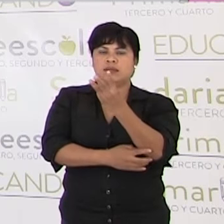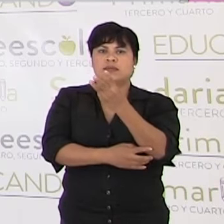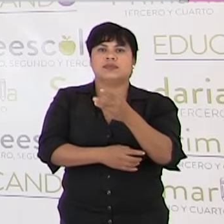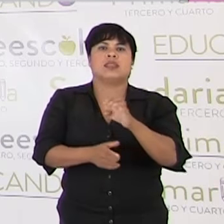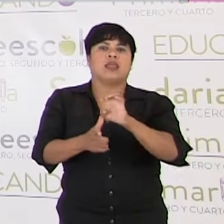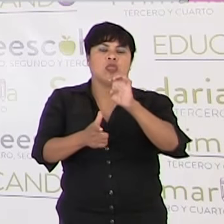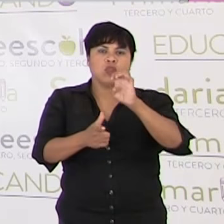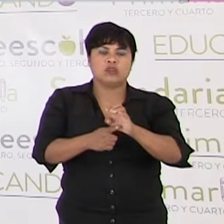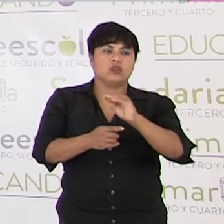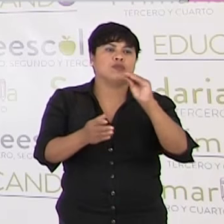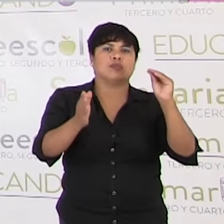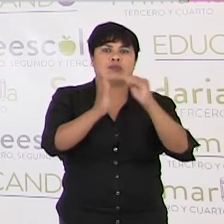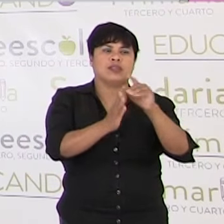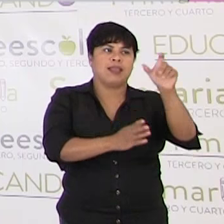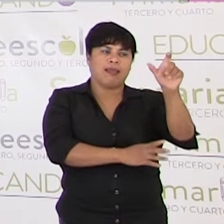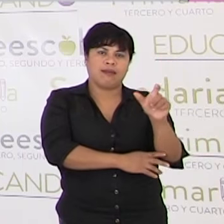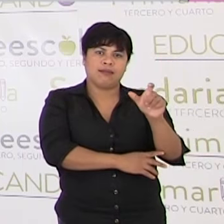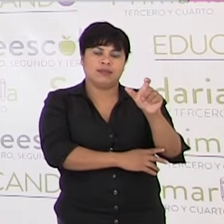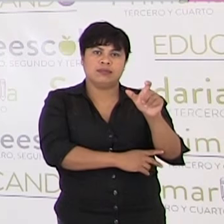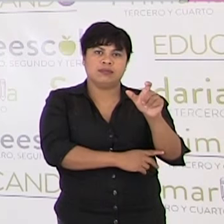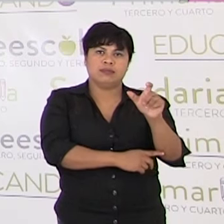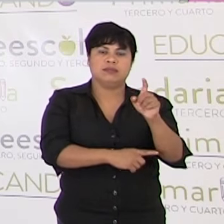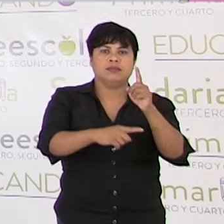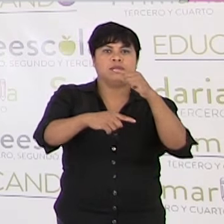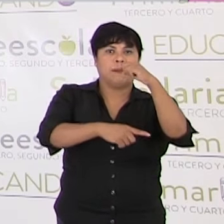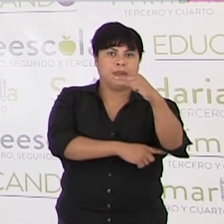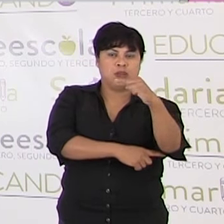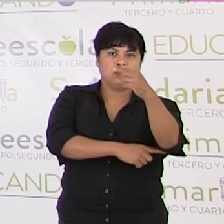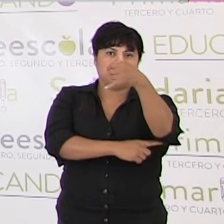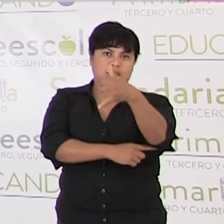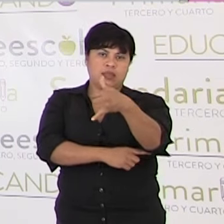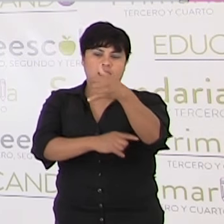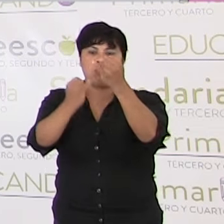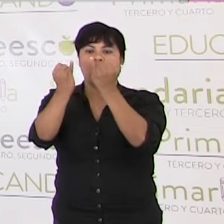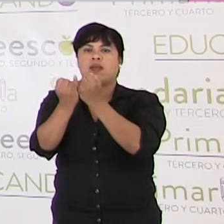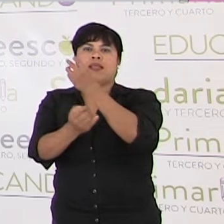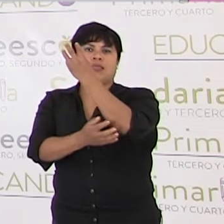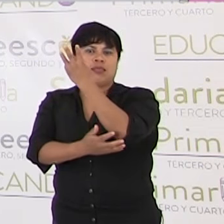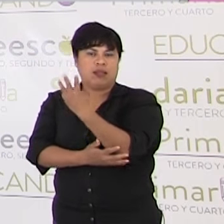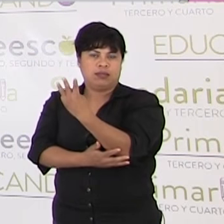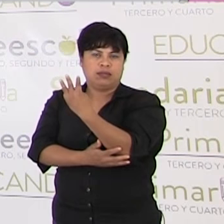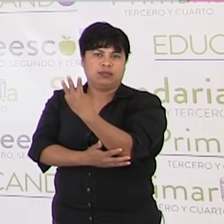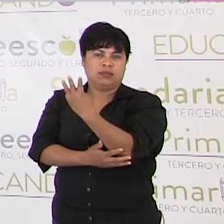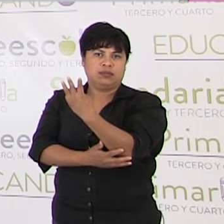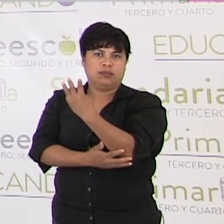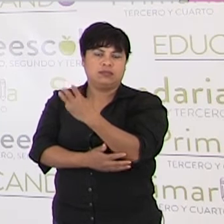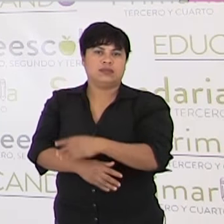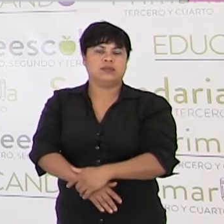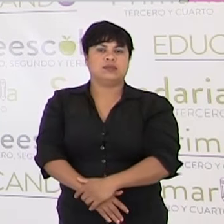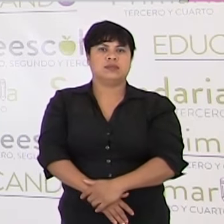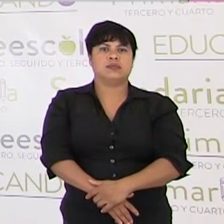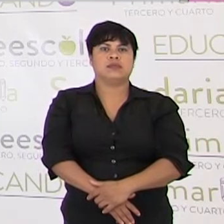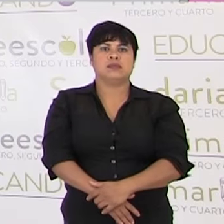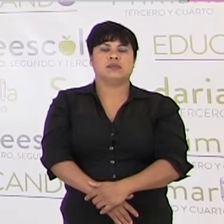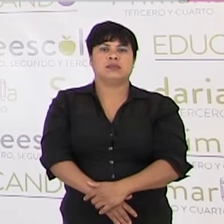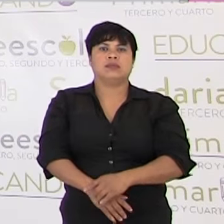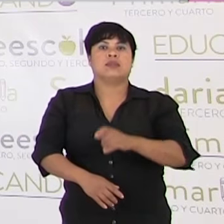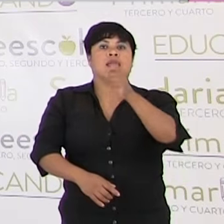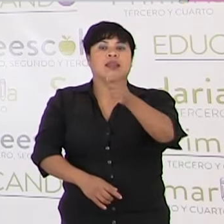Entonces lo expresamos como x menos y igual con 3, ¿sí?